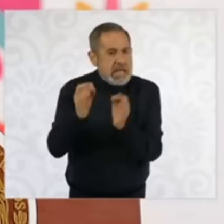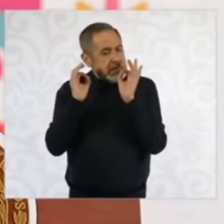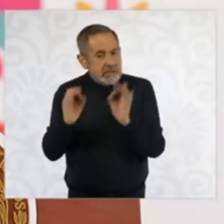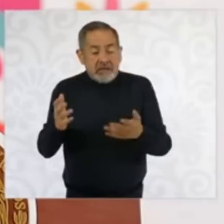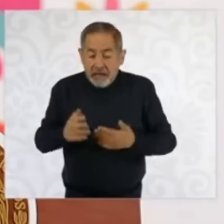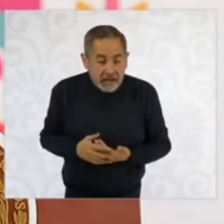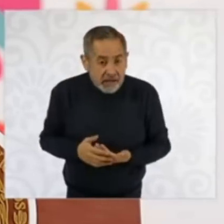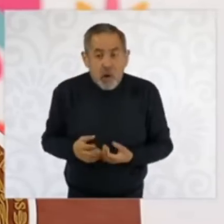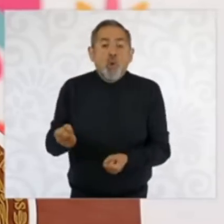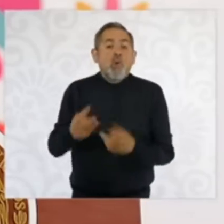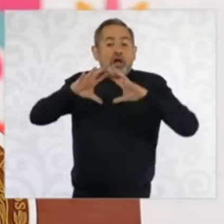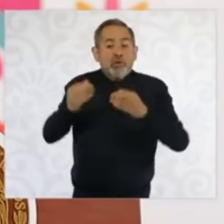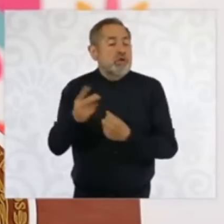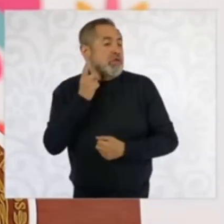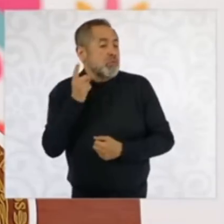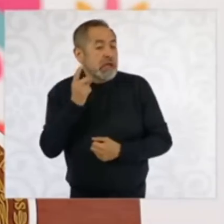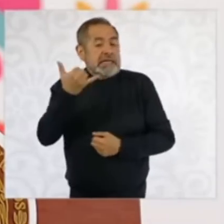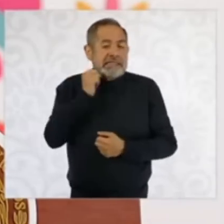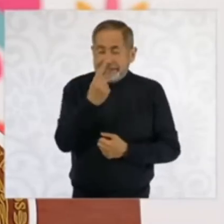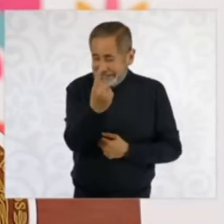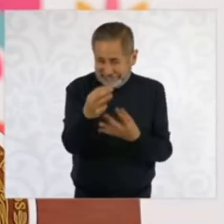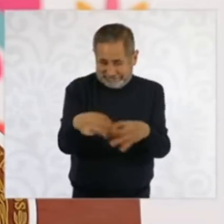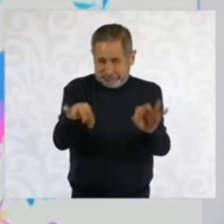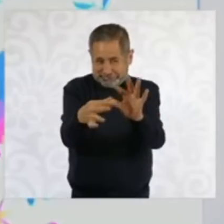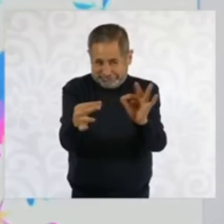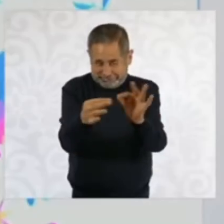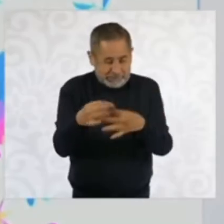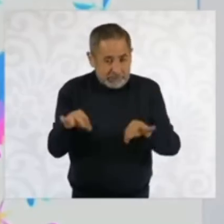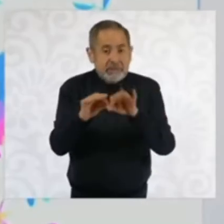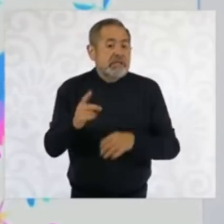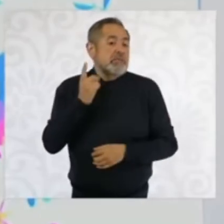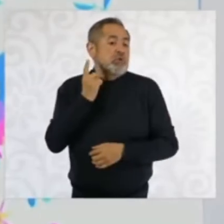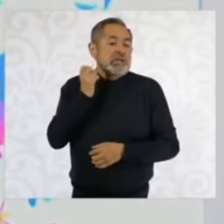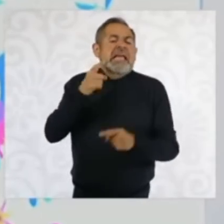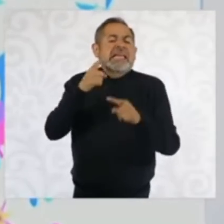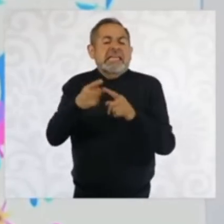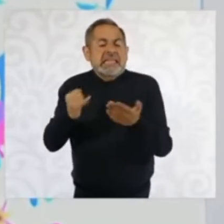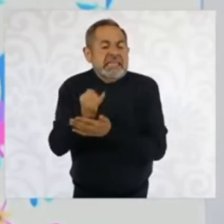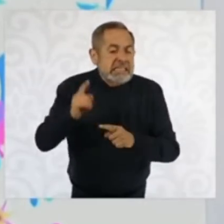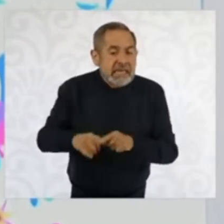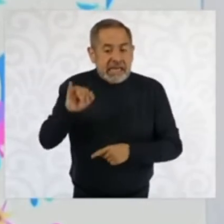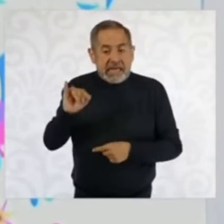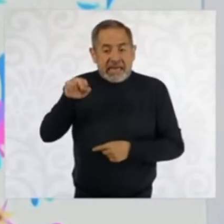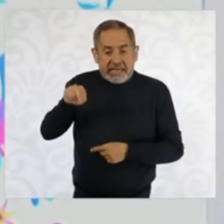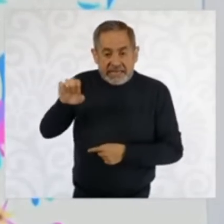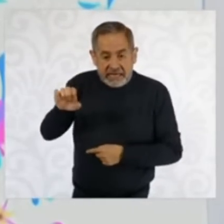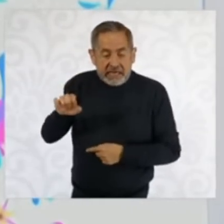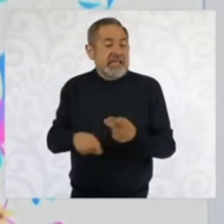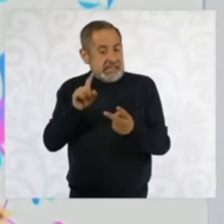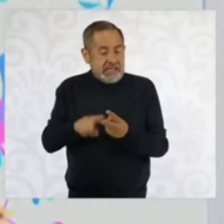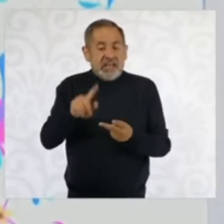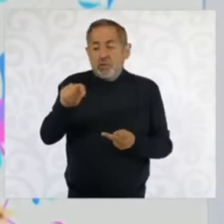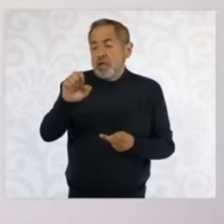Y el número de diputados y senadores, esto es muy importante, lo decide el INE y el Tribunal